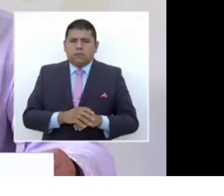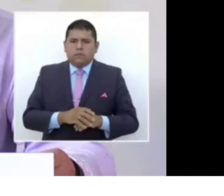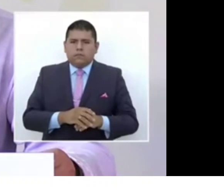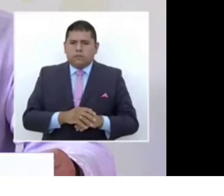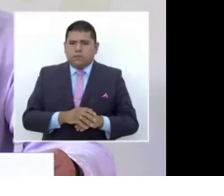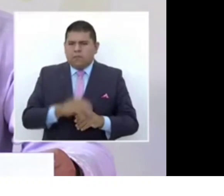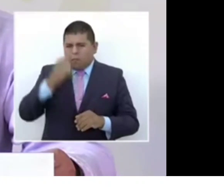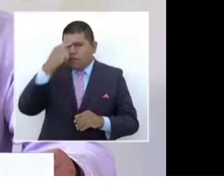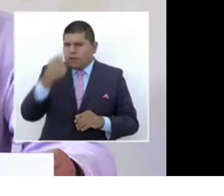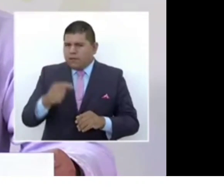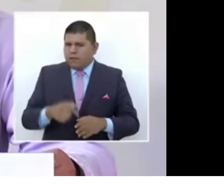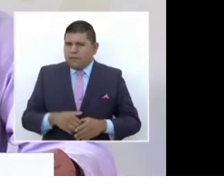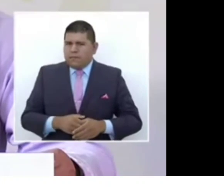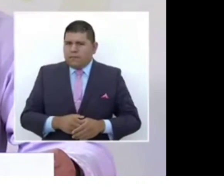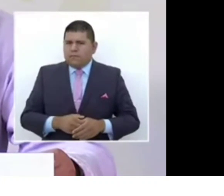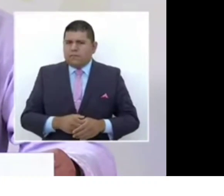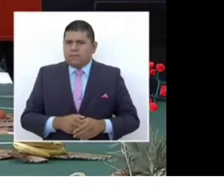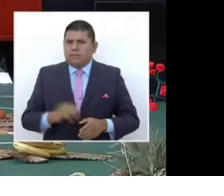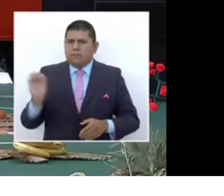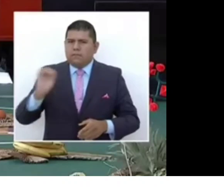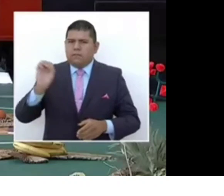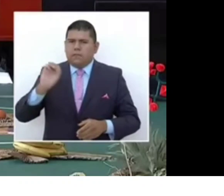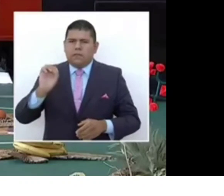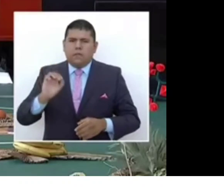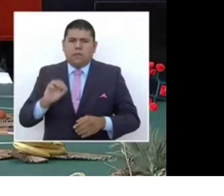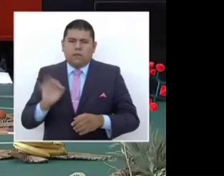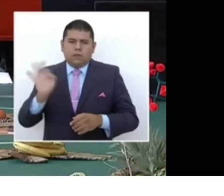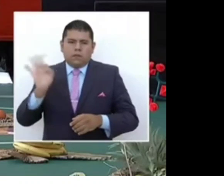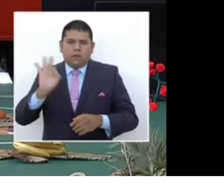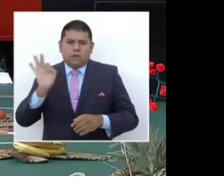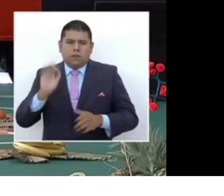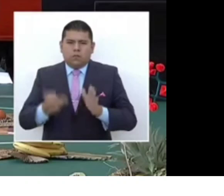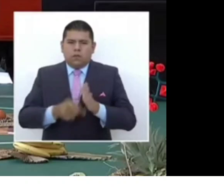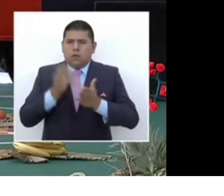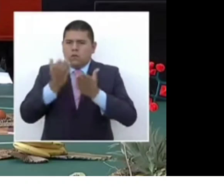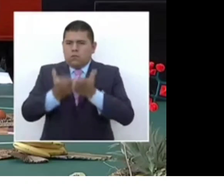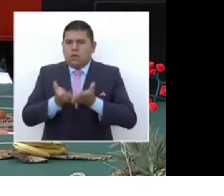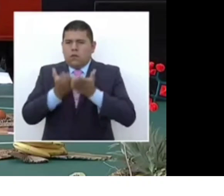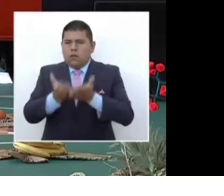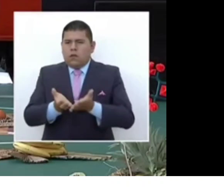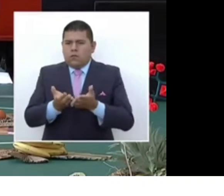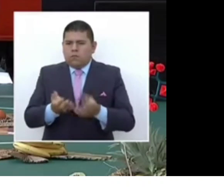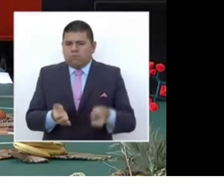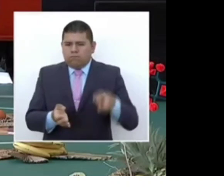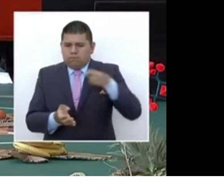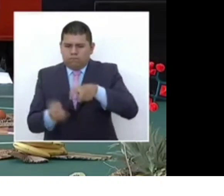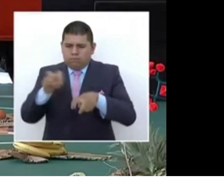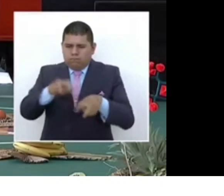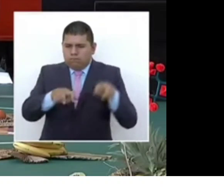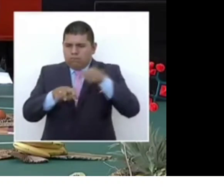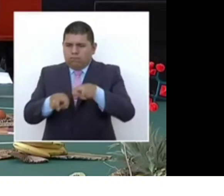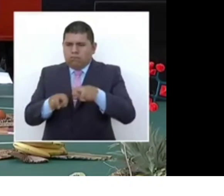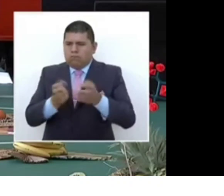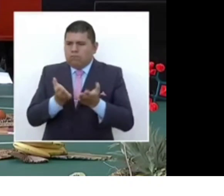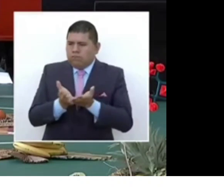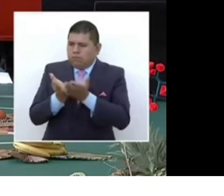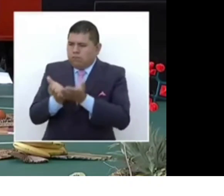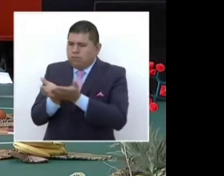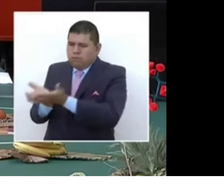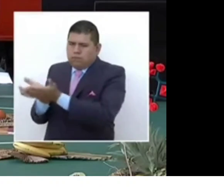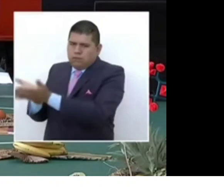en tanto llegan por ellos con barcos que se